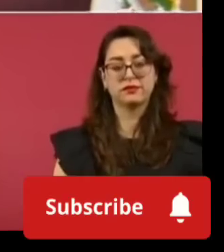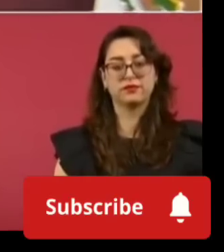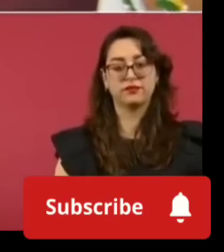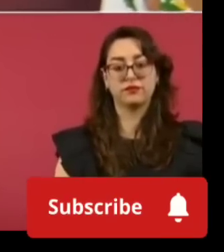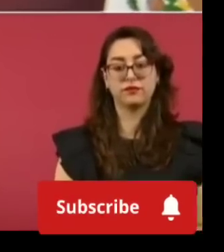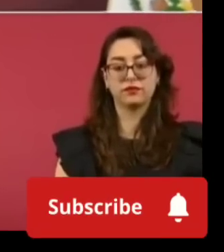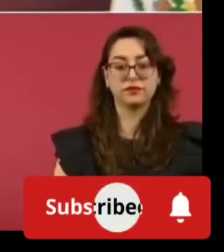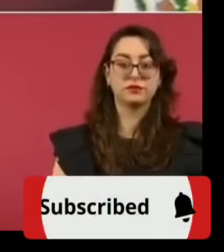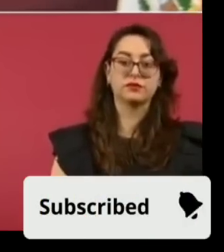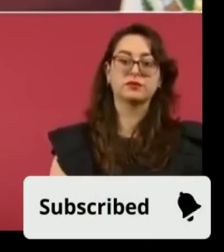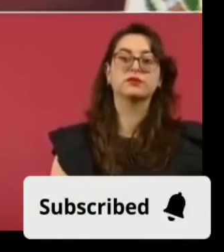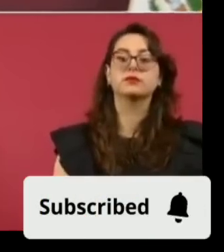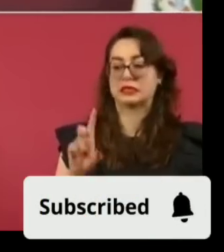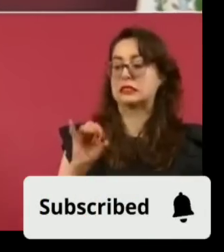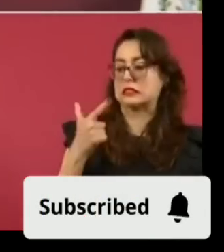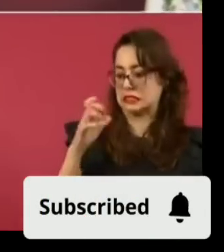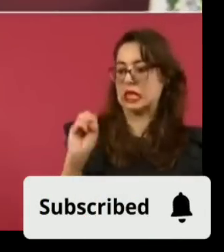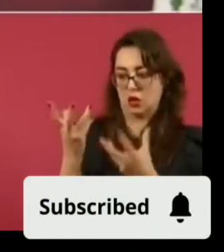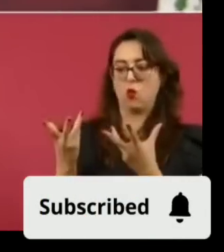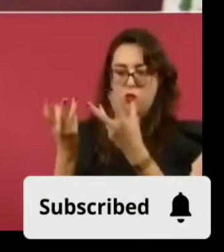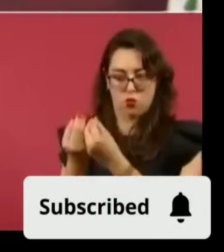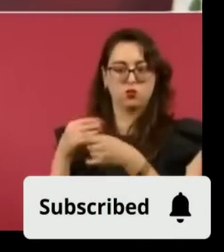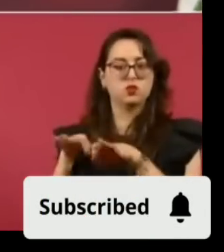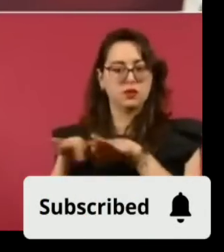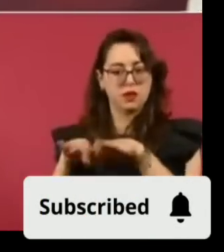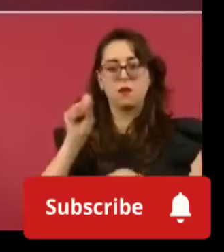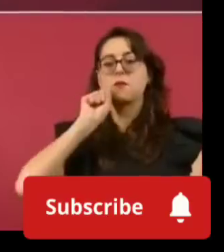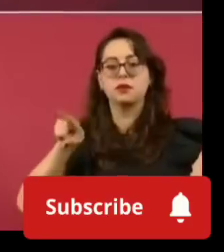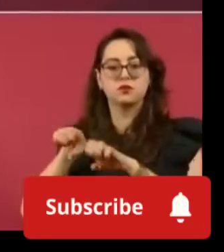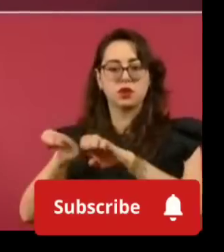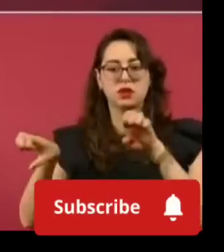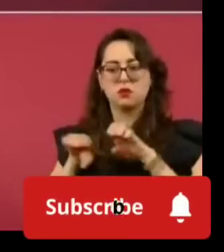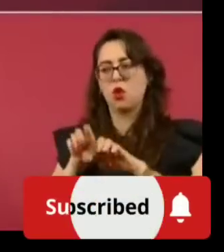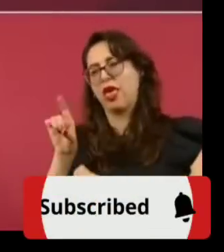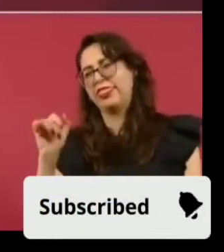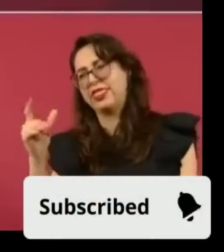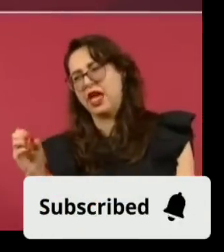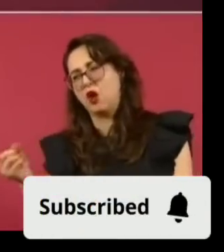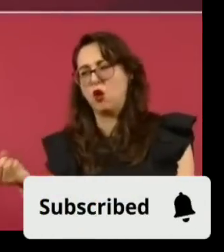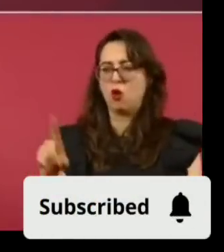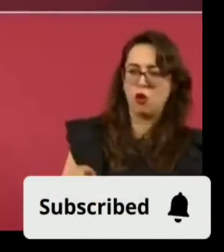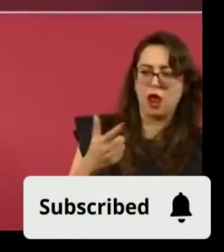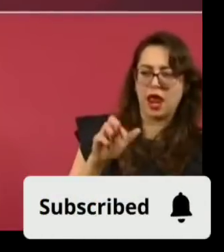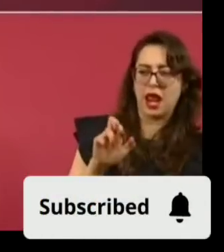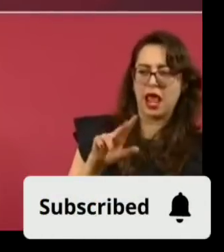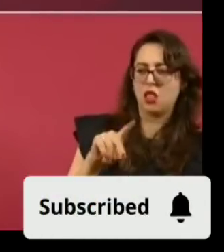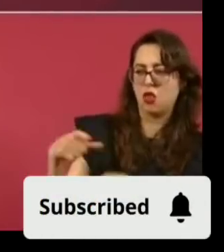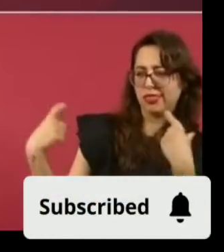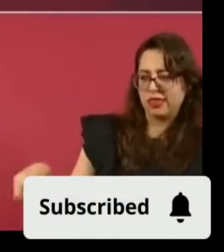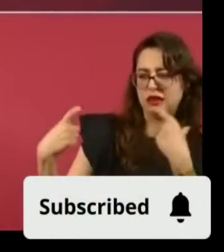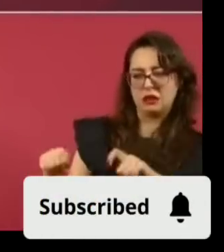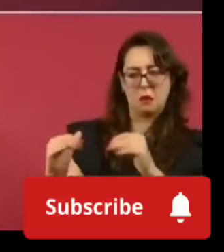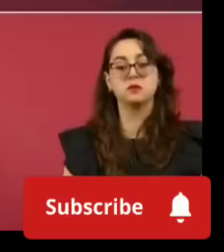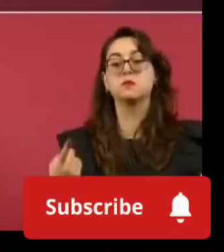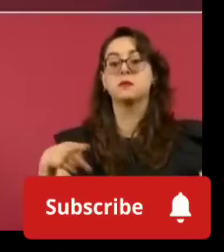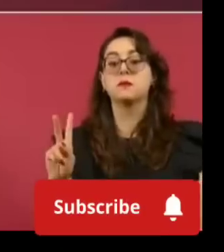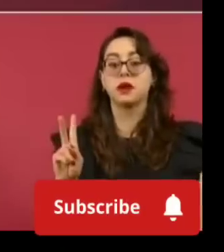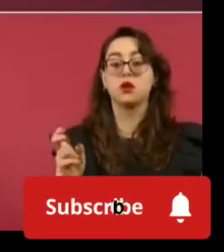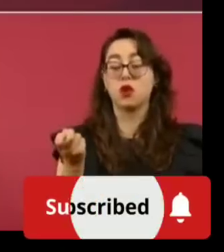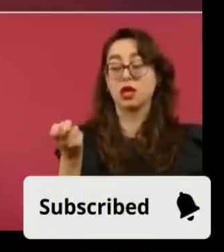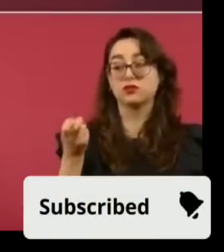Trabajan juntos, son del mismo equipo. No sé quién tenga más dinero, pero sí, su especialidad es